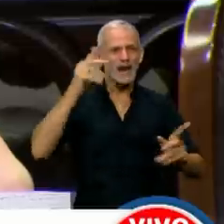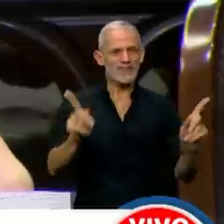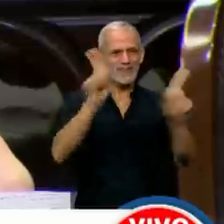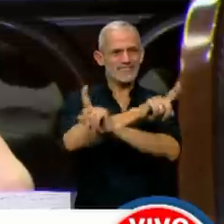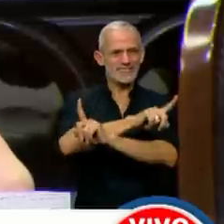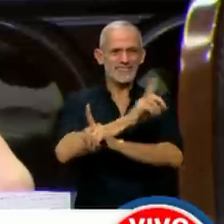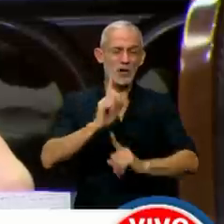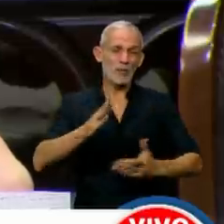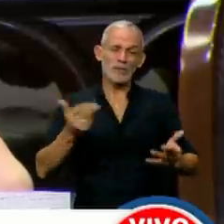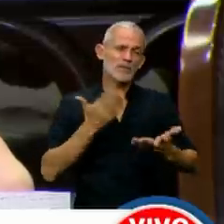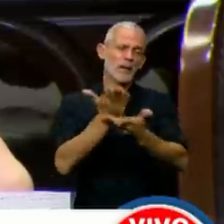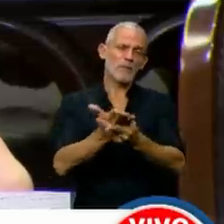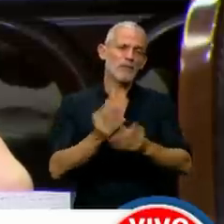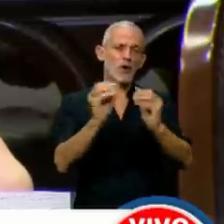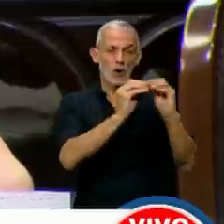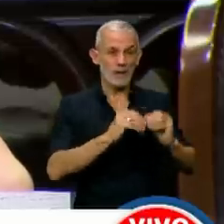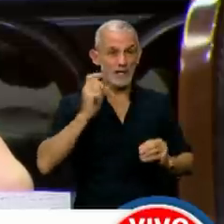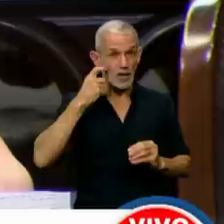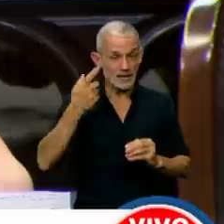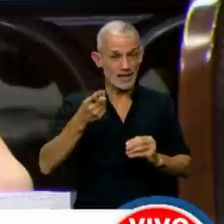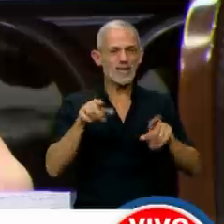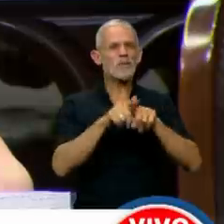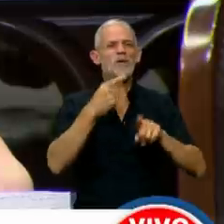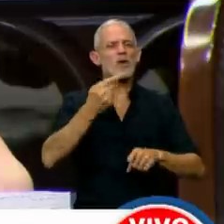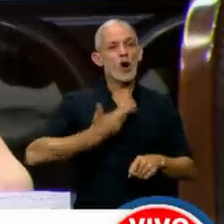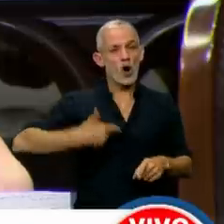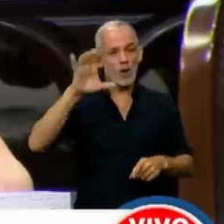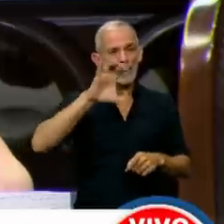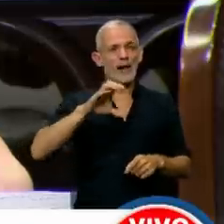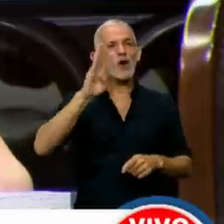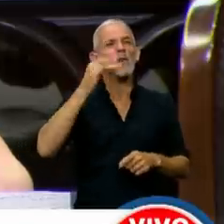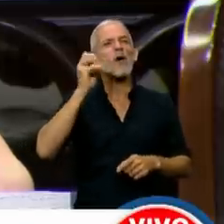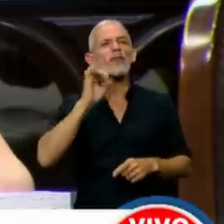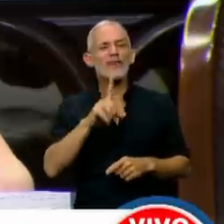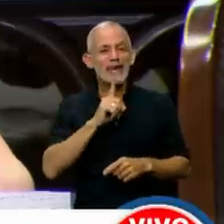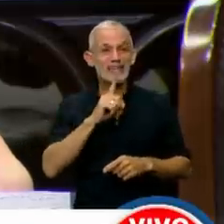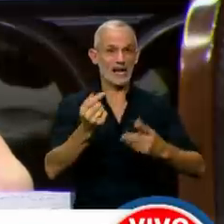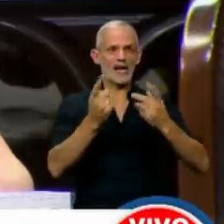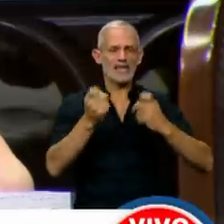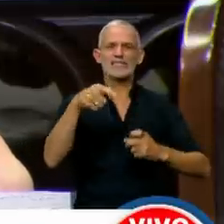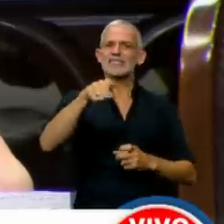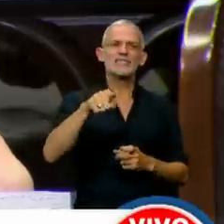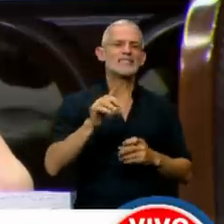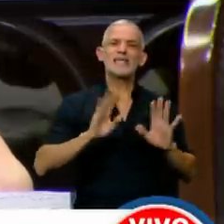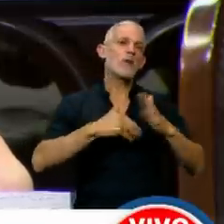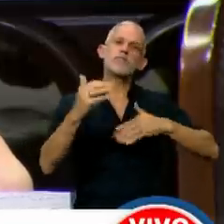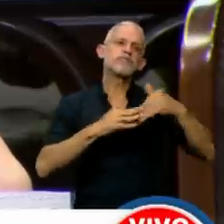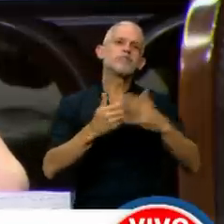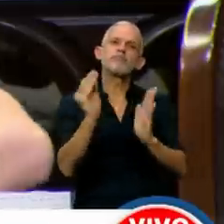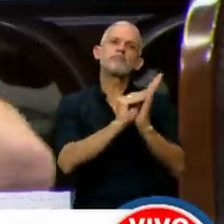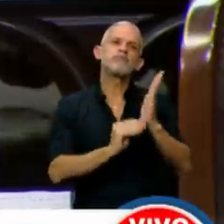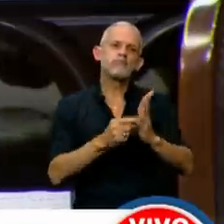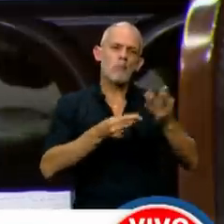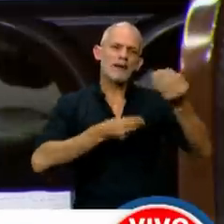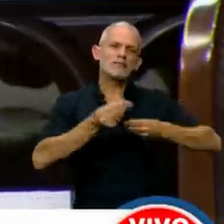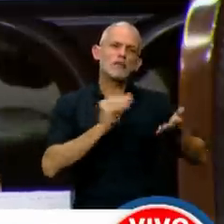gobierno por eso les pido a mis colegas entrerrianos como dijo nuestro honor gustavo bordet necesitamos las obras que están previstas